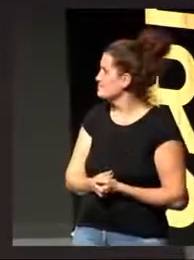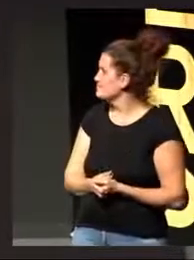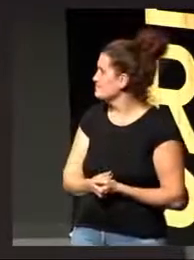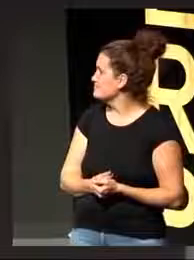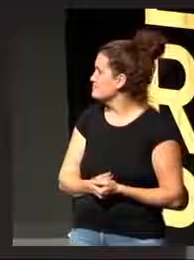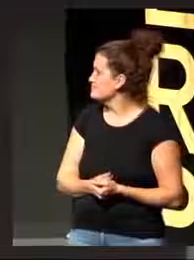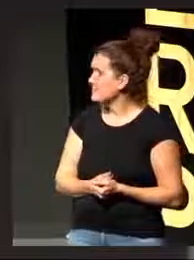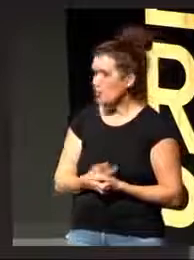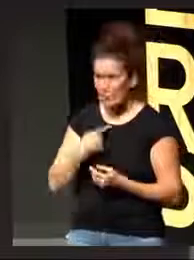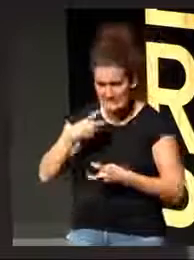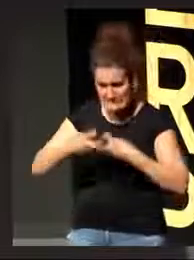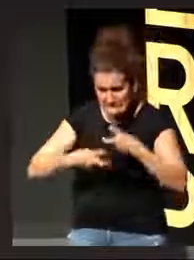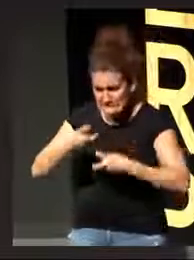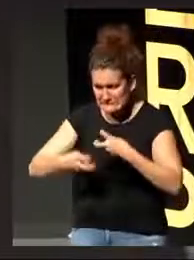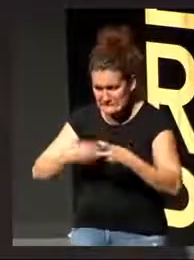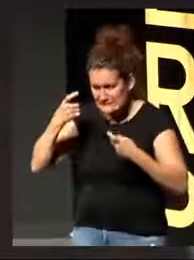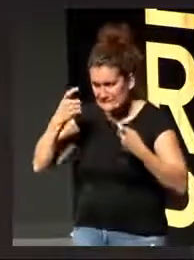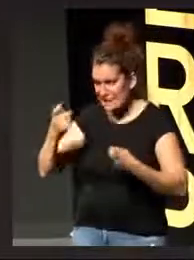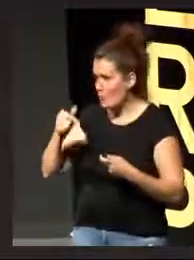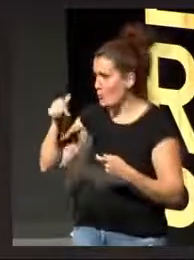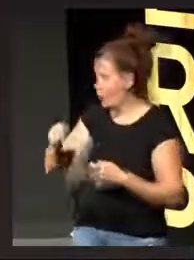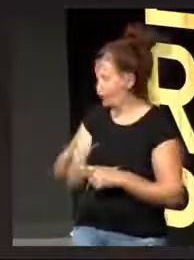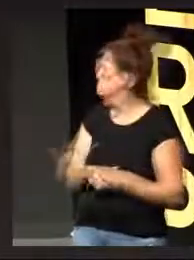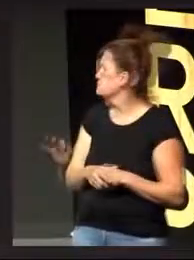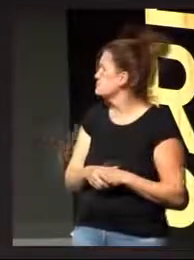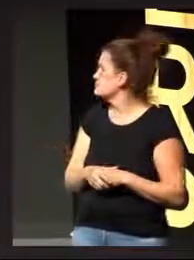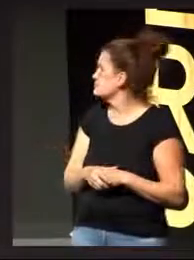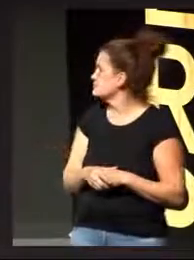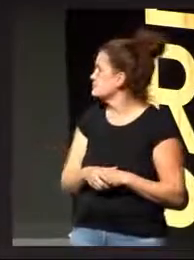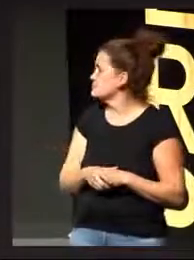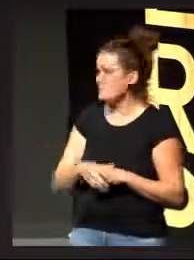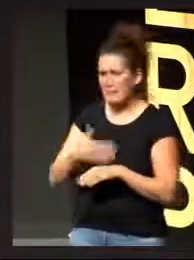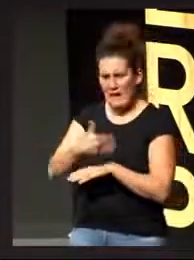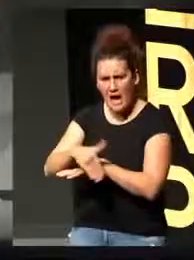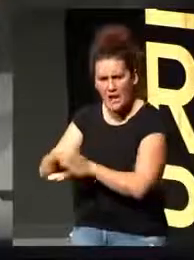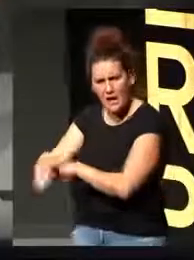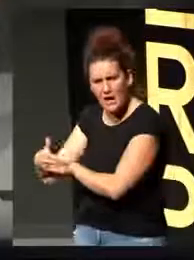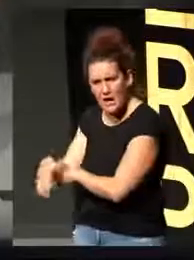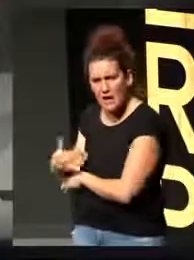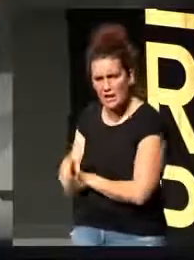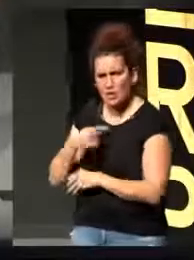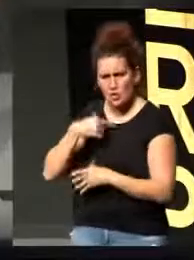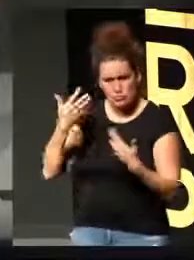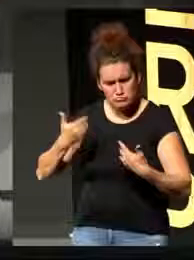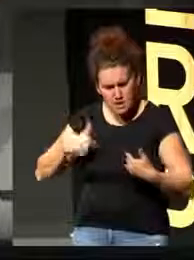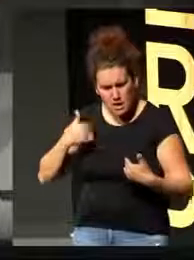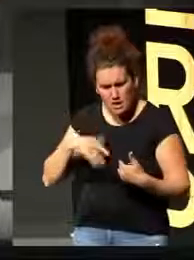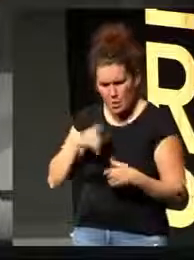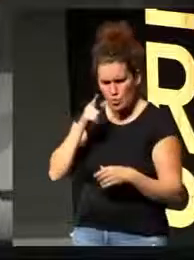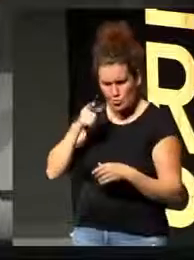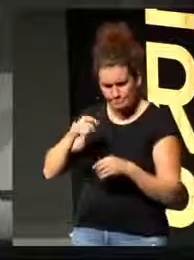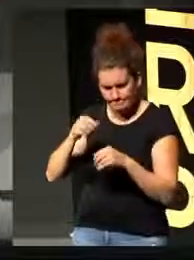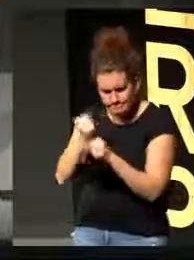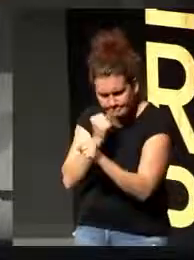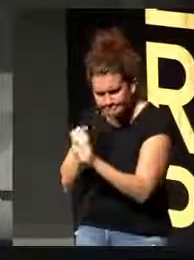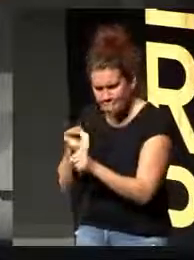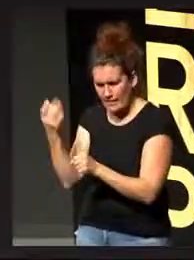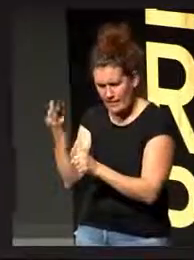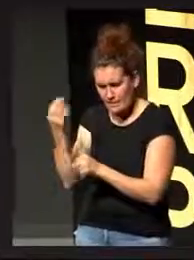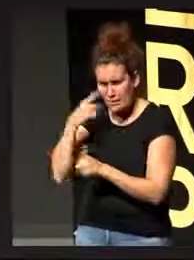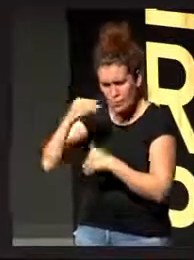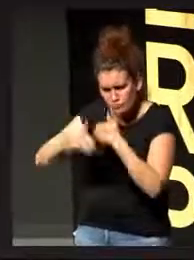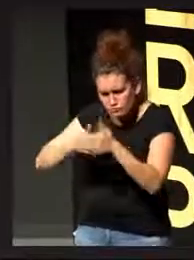remiendos... Pan para hoy, hambre para mañana. Kales, kales, ates, ates, eta ataris, ataris, eta azkenean,